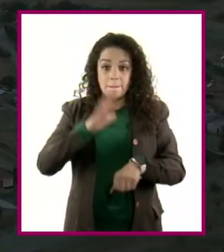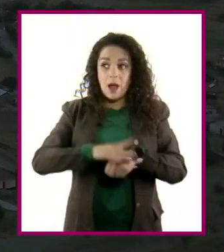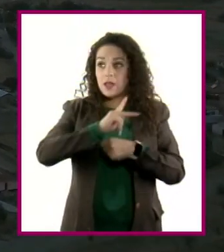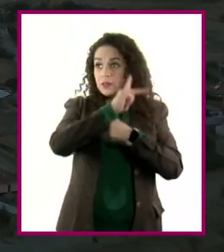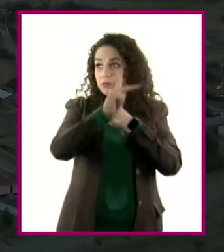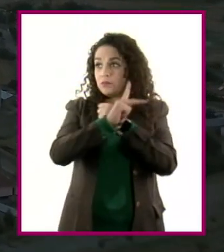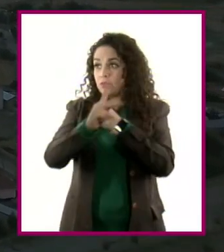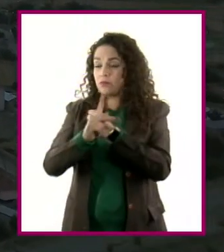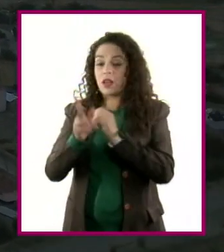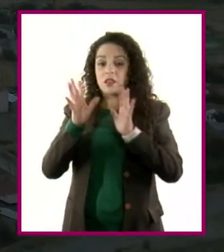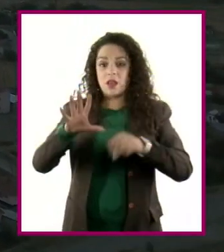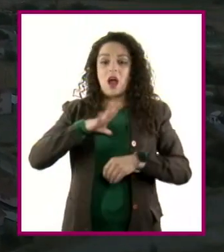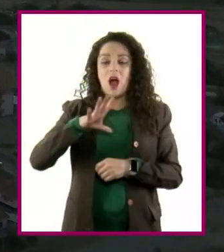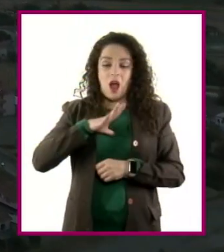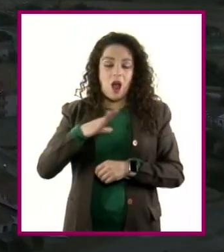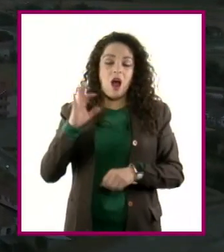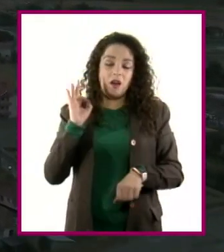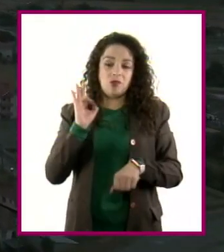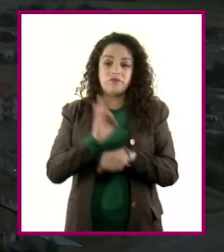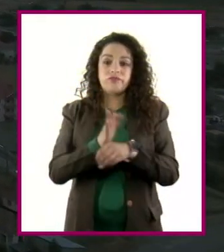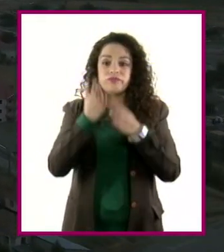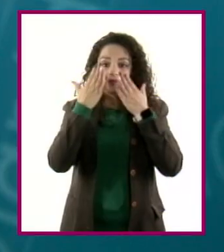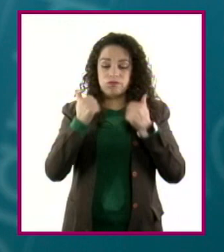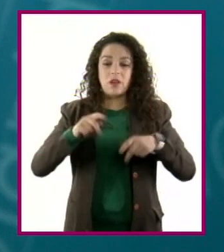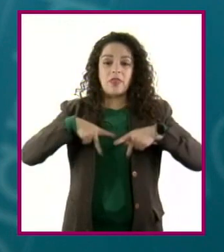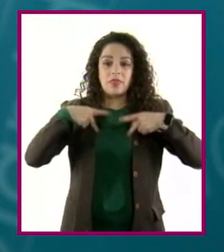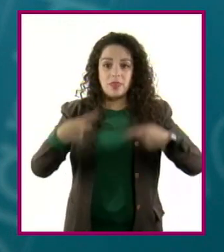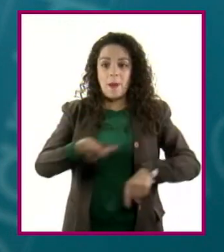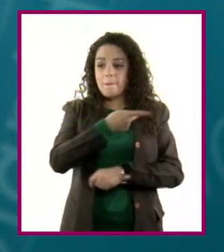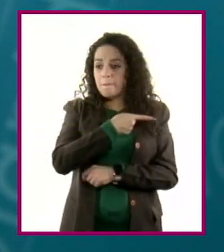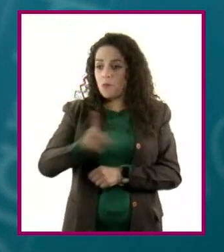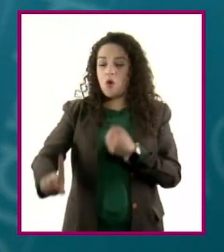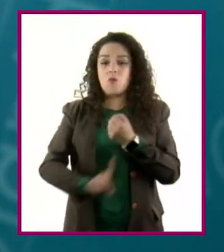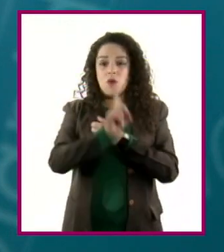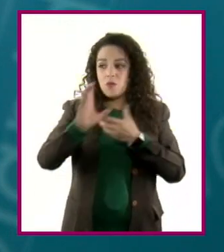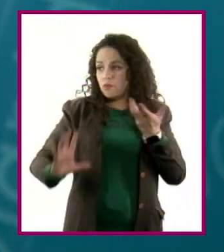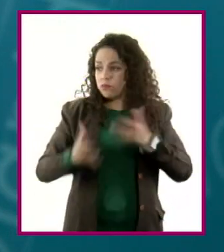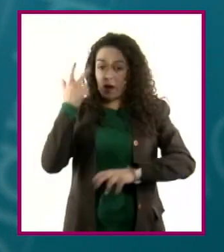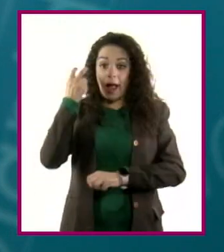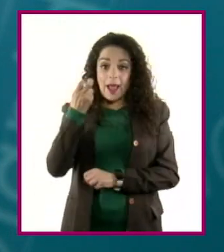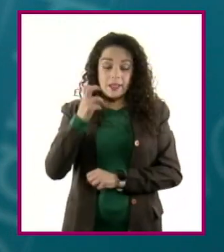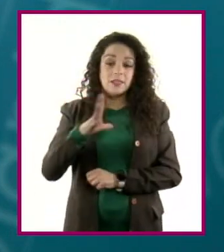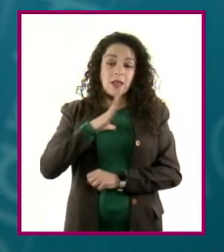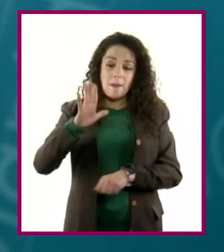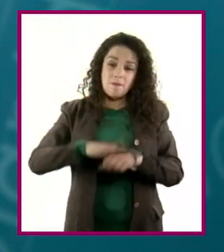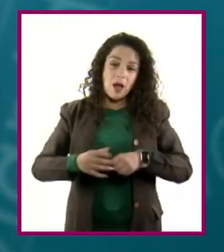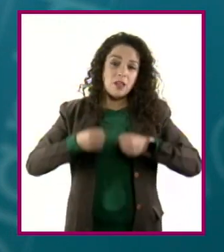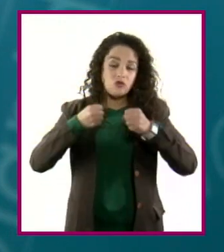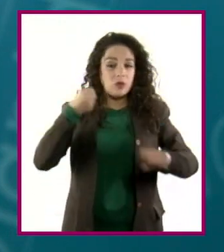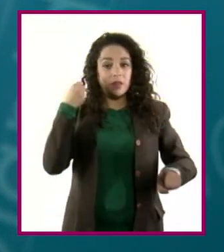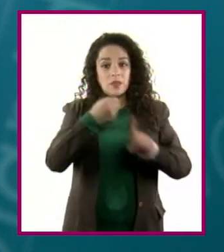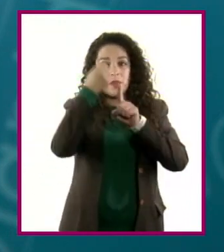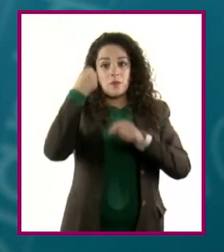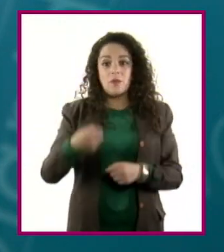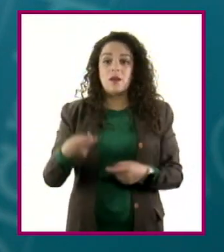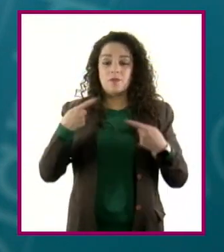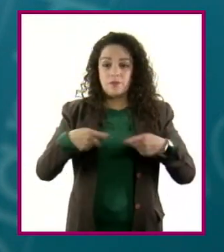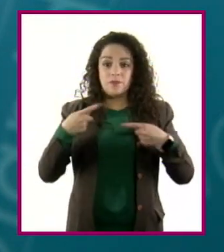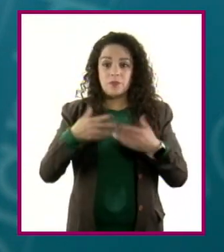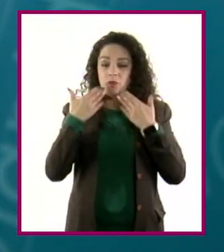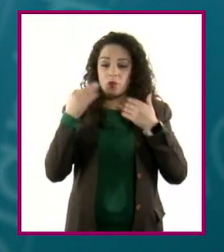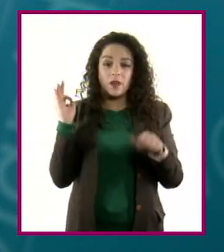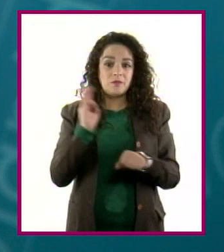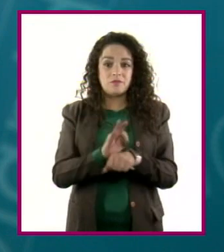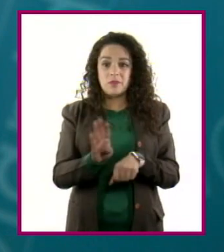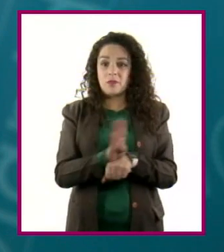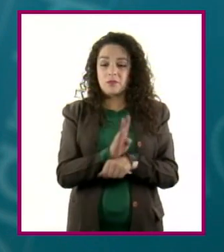acusan situaciones de fragilidad, pobreza y conflicto. Estas afectaciones han tenido mayor impacto en las poblaciones menos favorecidas, pero